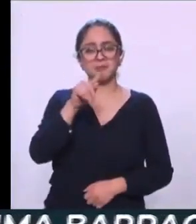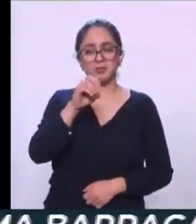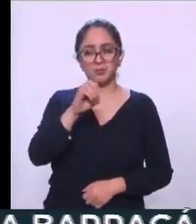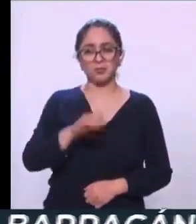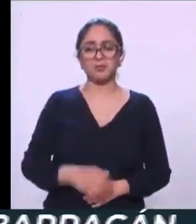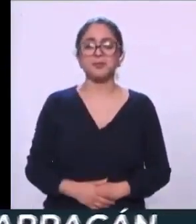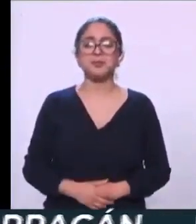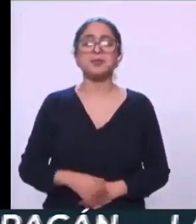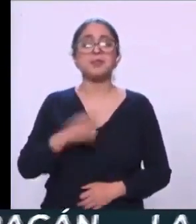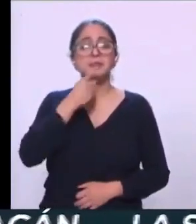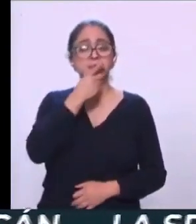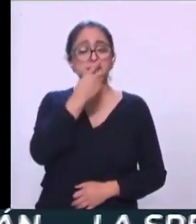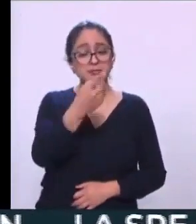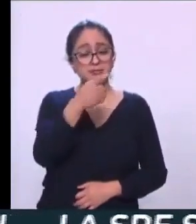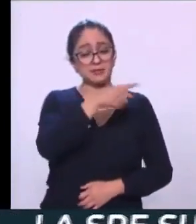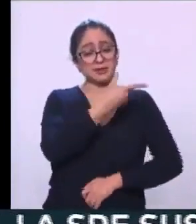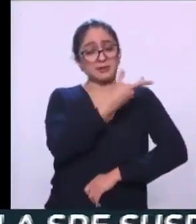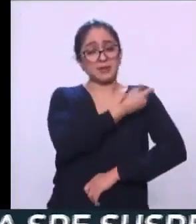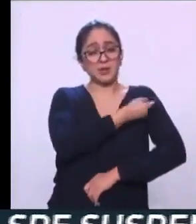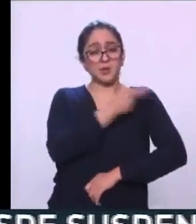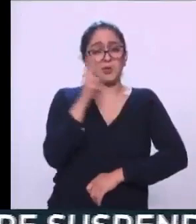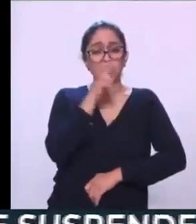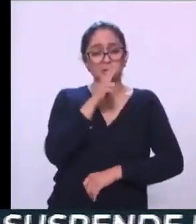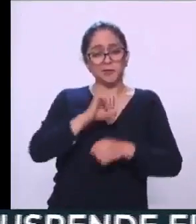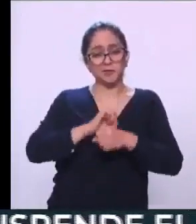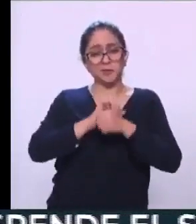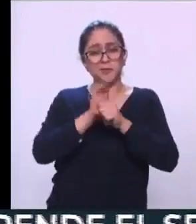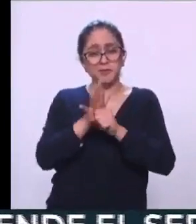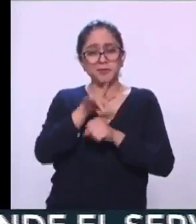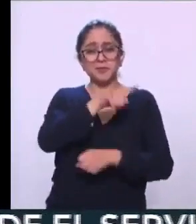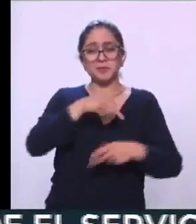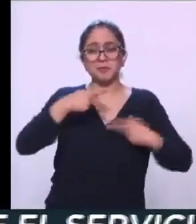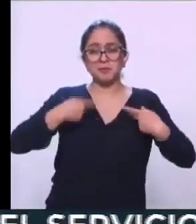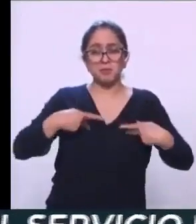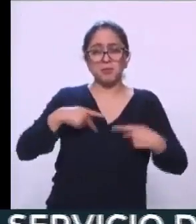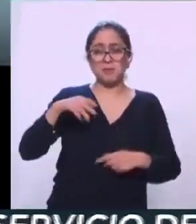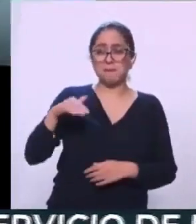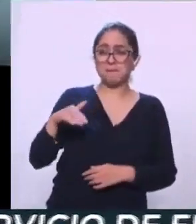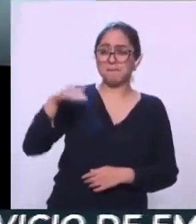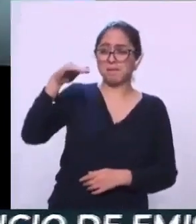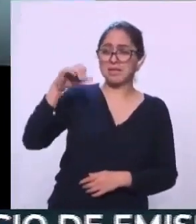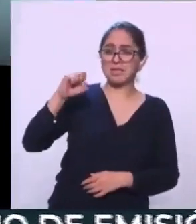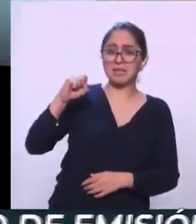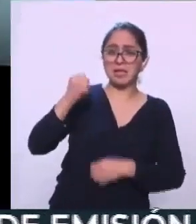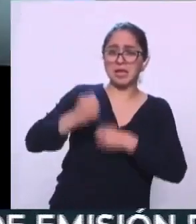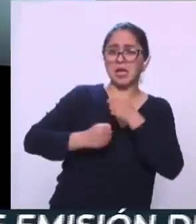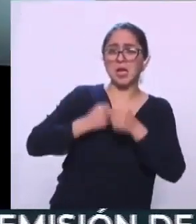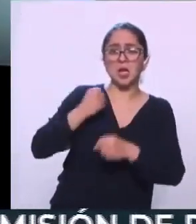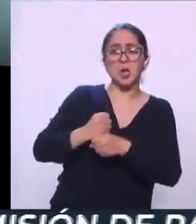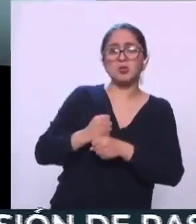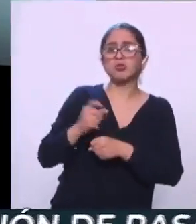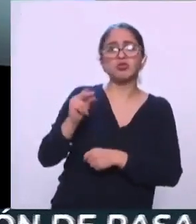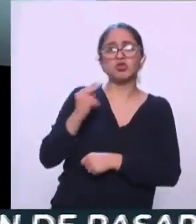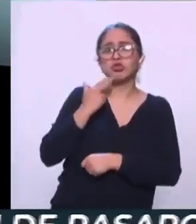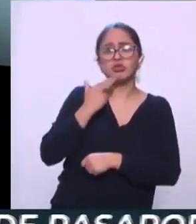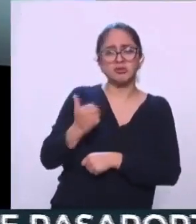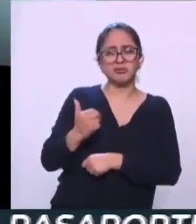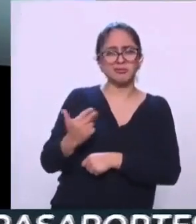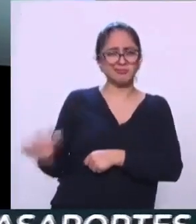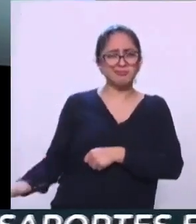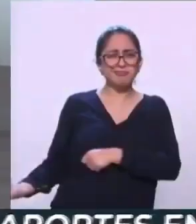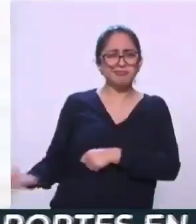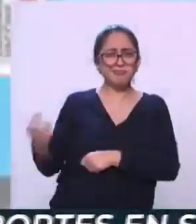Falso que vacuna rusa contra el COVID-19 no funciona en mayores de 60 años. Entonces ya hubo una noticia falsa que estuvo diciendo que la